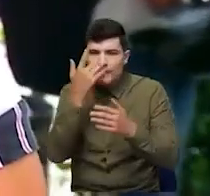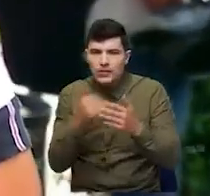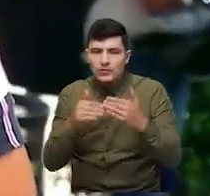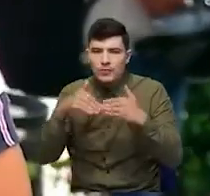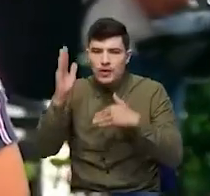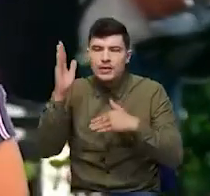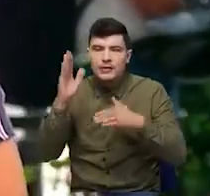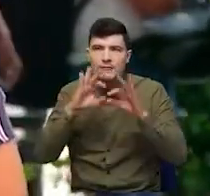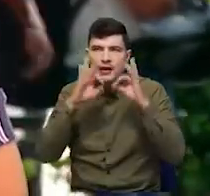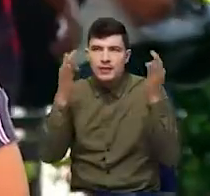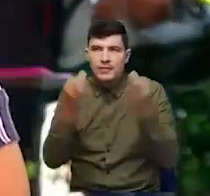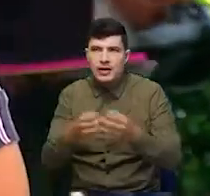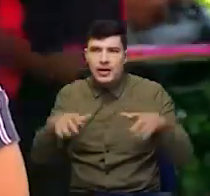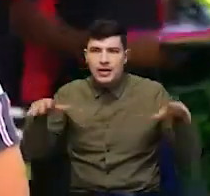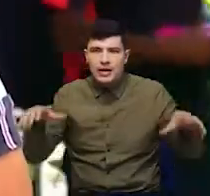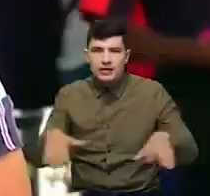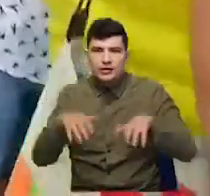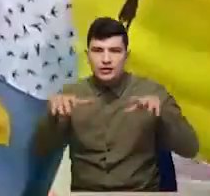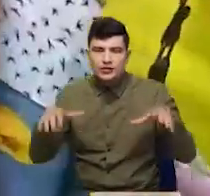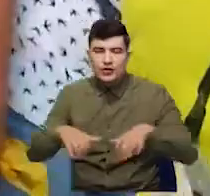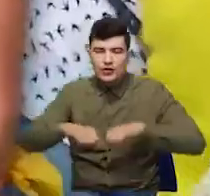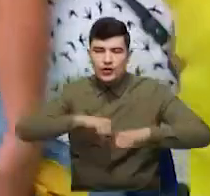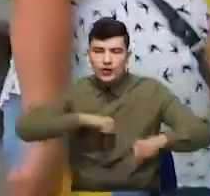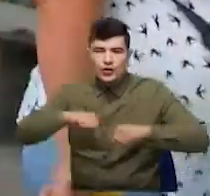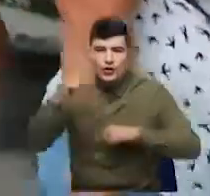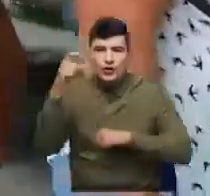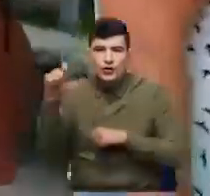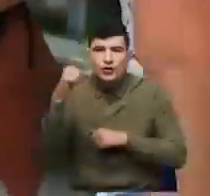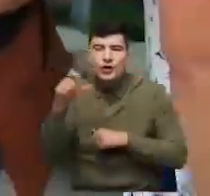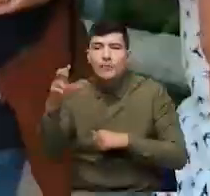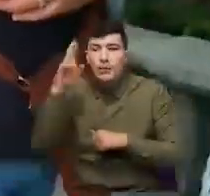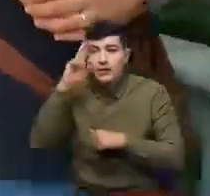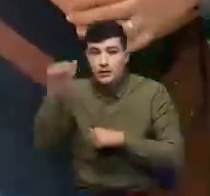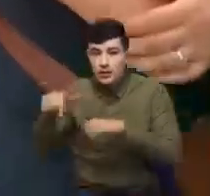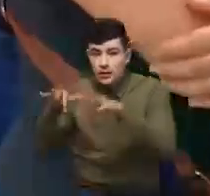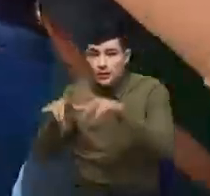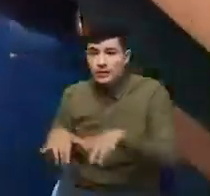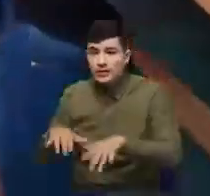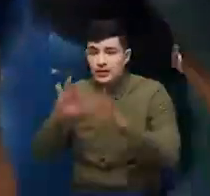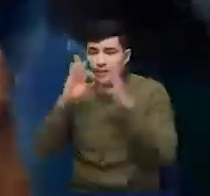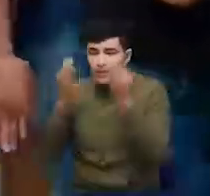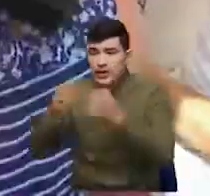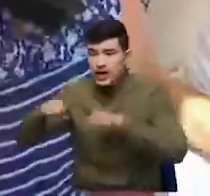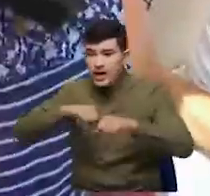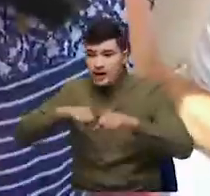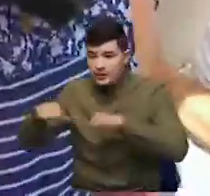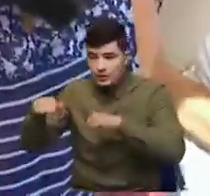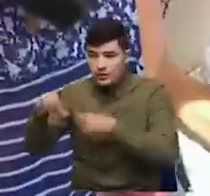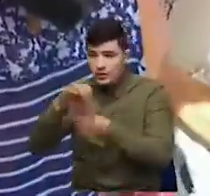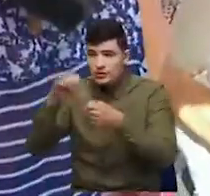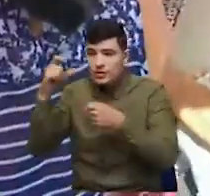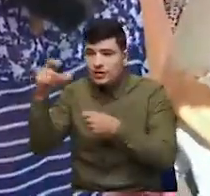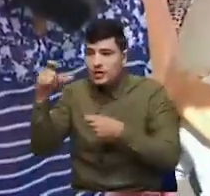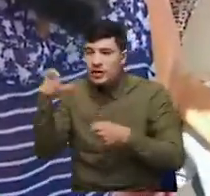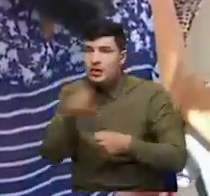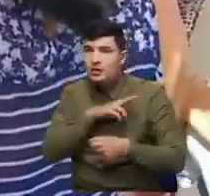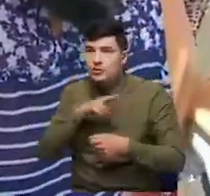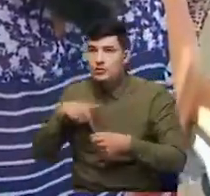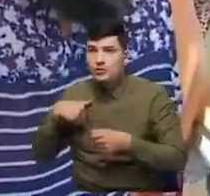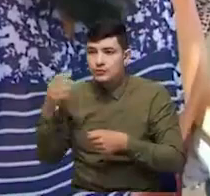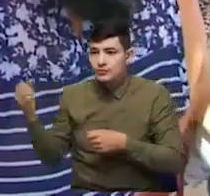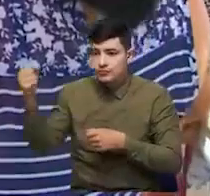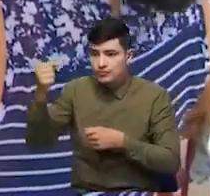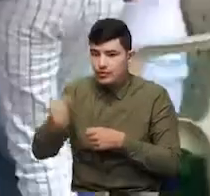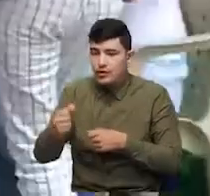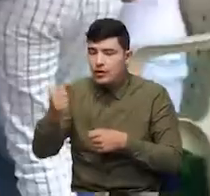en Acción Cúcuta. Aquí por parte de la Oficina de Familias en Acción de Cúcuta designamos un funcionario todo el día, en la jornada de la